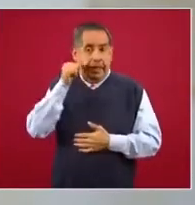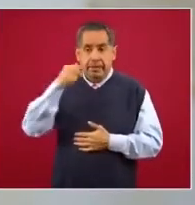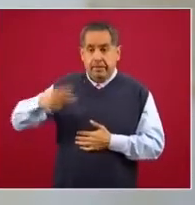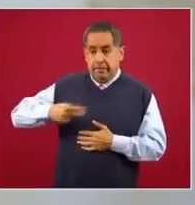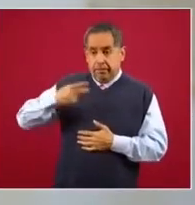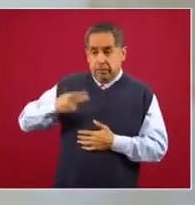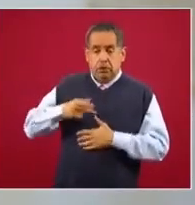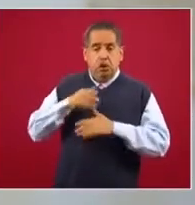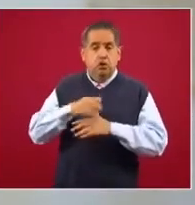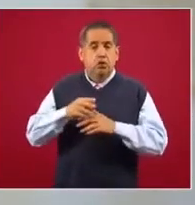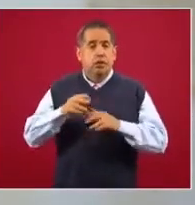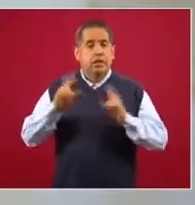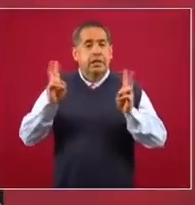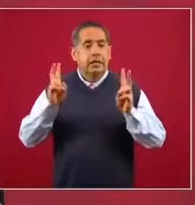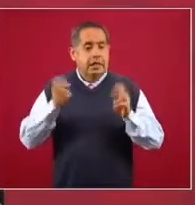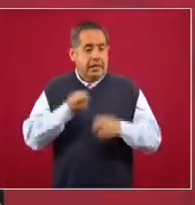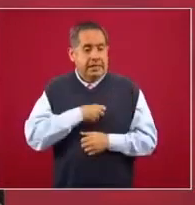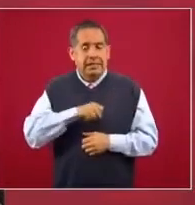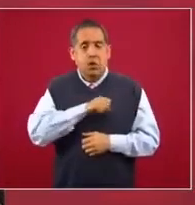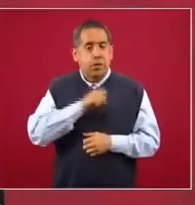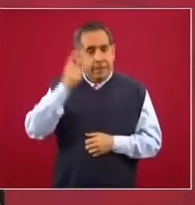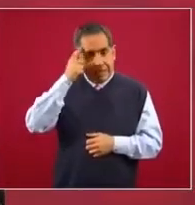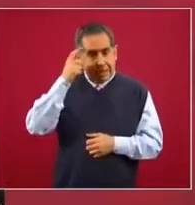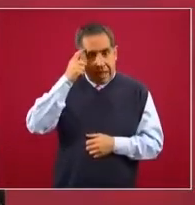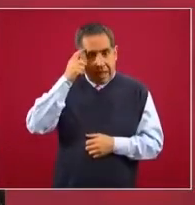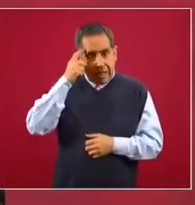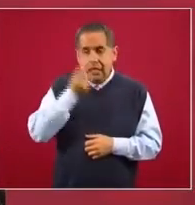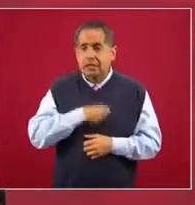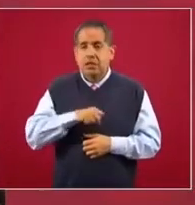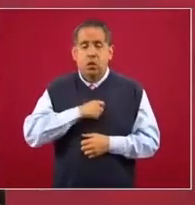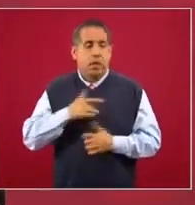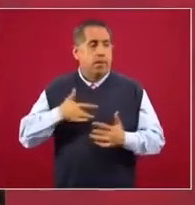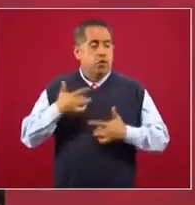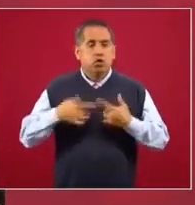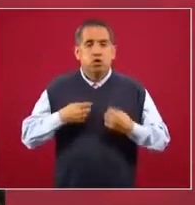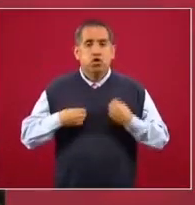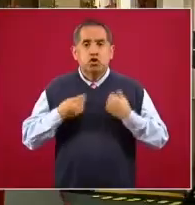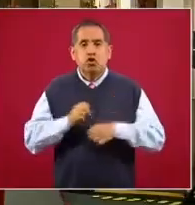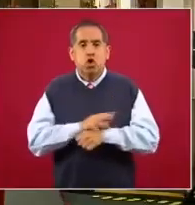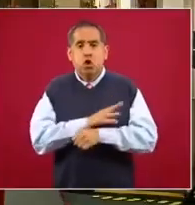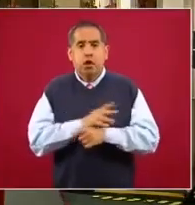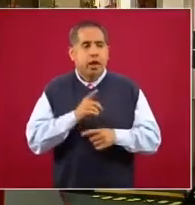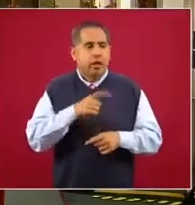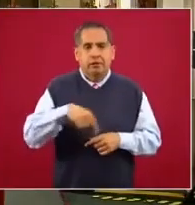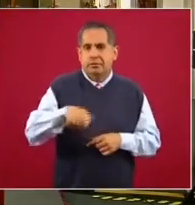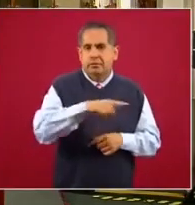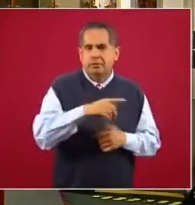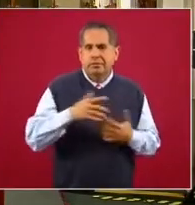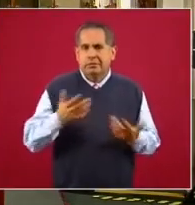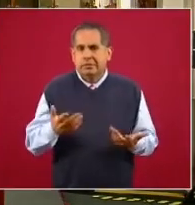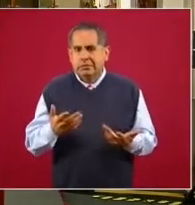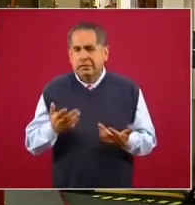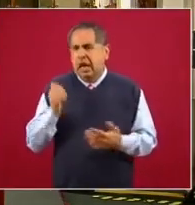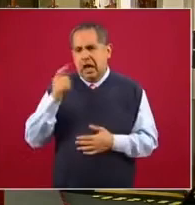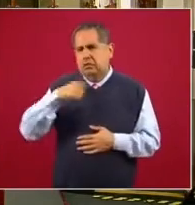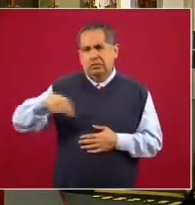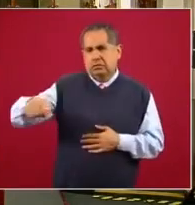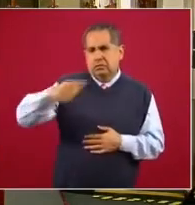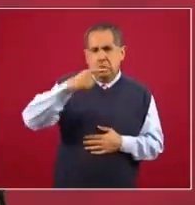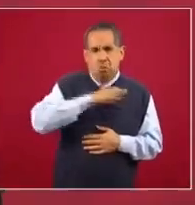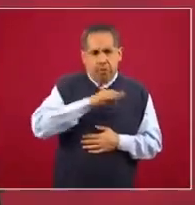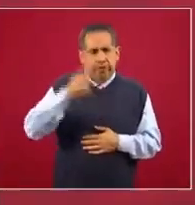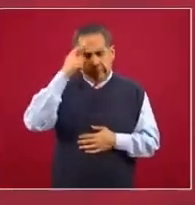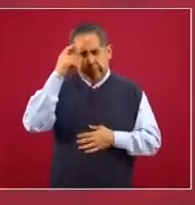sobre el tema de la salud mental, la salud emocional, que puede afectarnos a todas y todos, independientemente de la